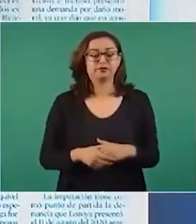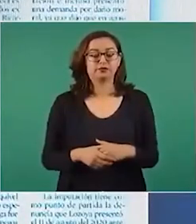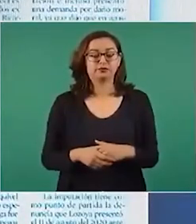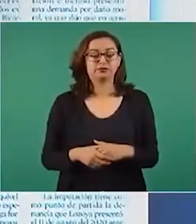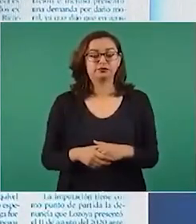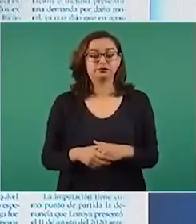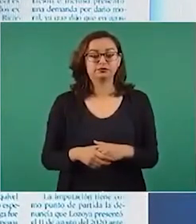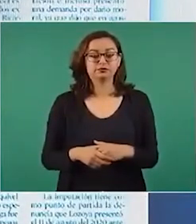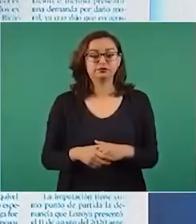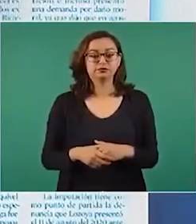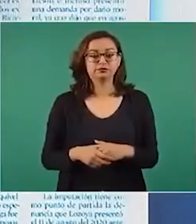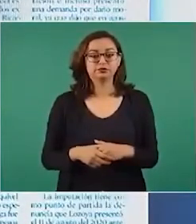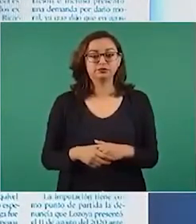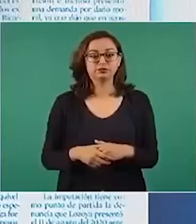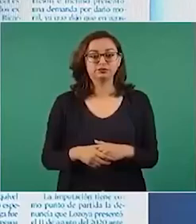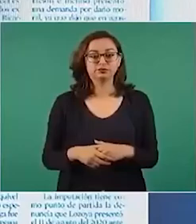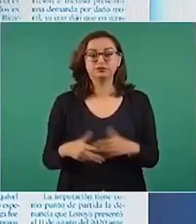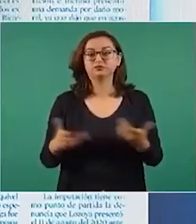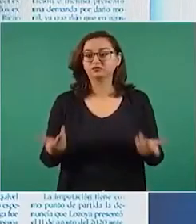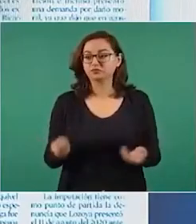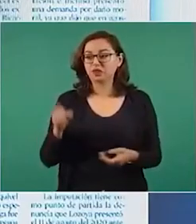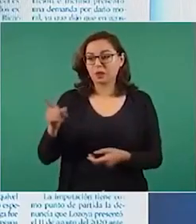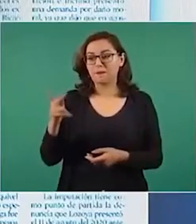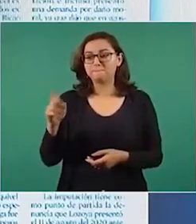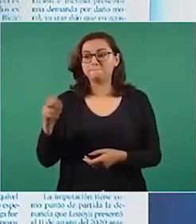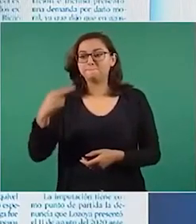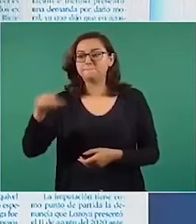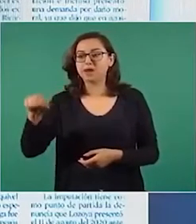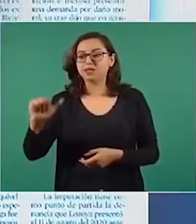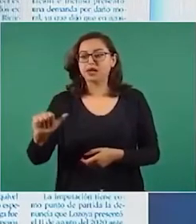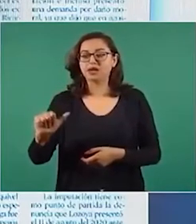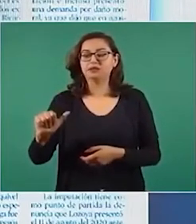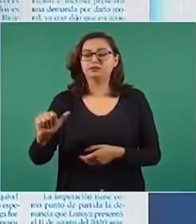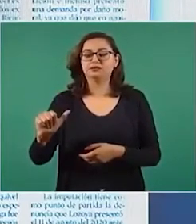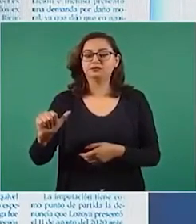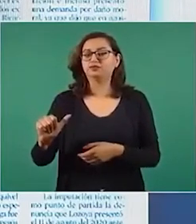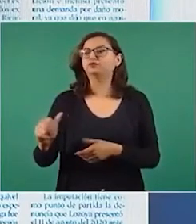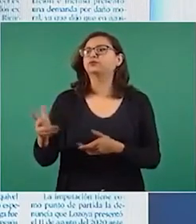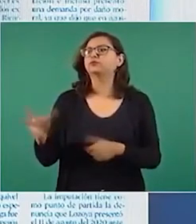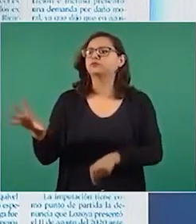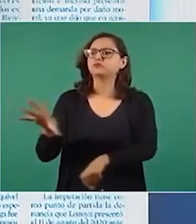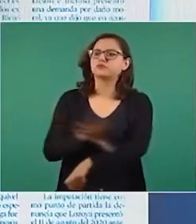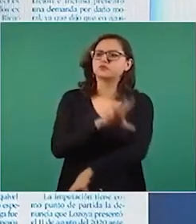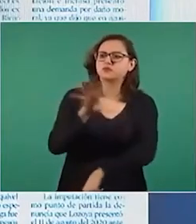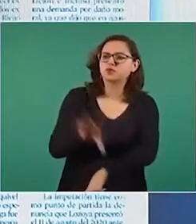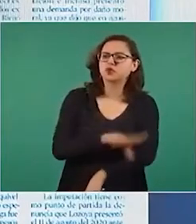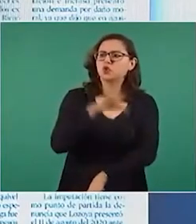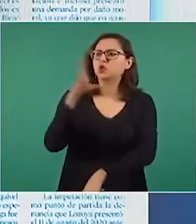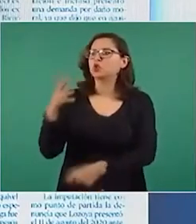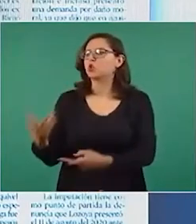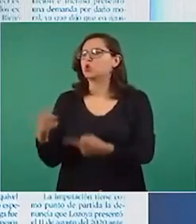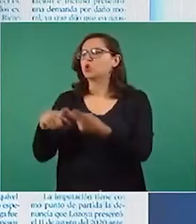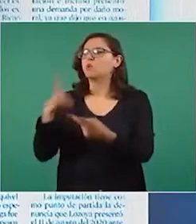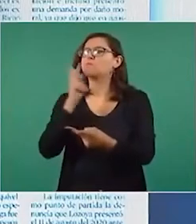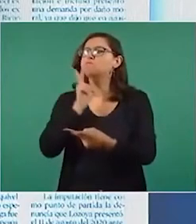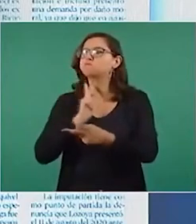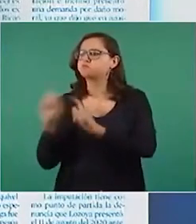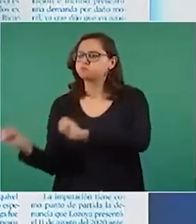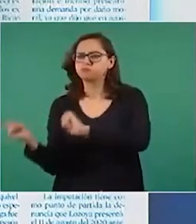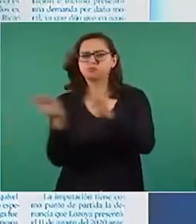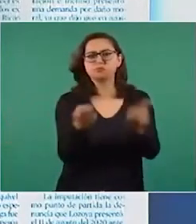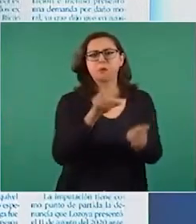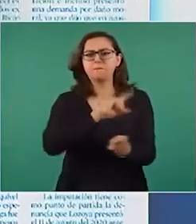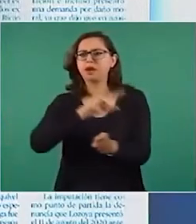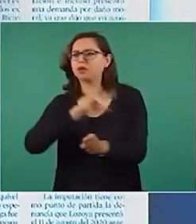A las privatizaciones de la industria eléctrica, del petróleo.